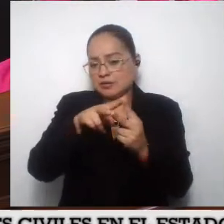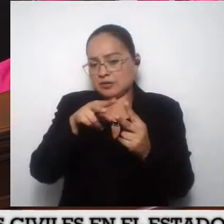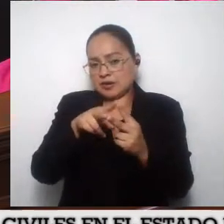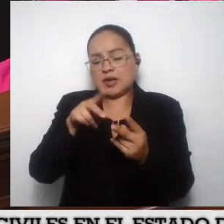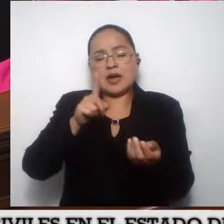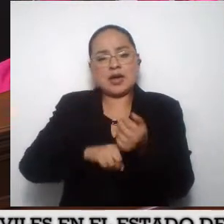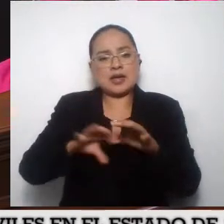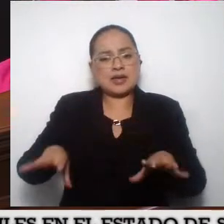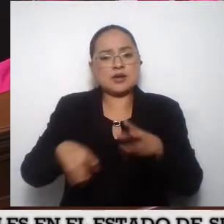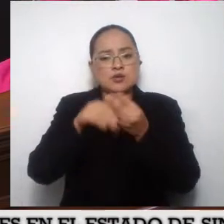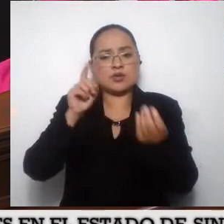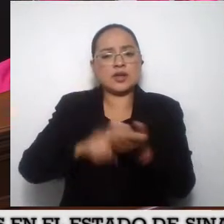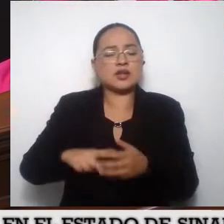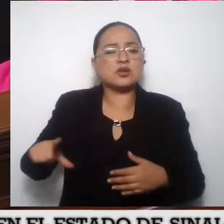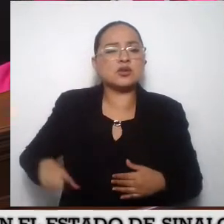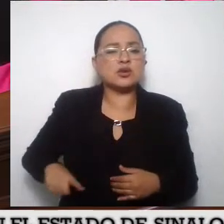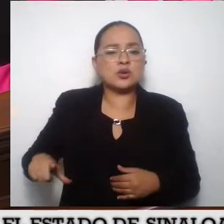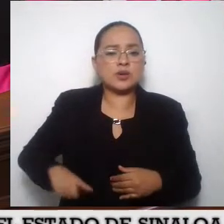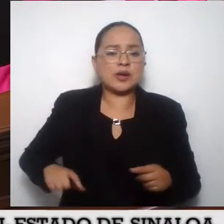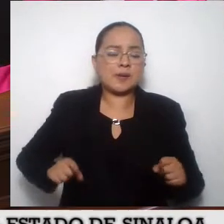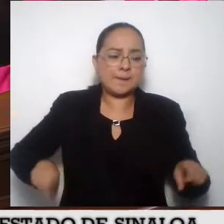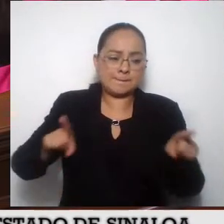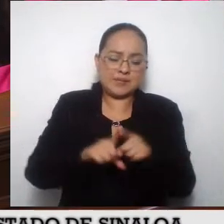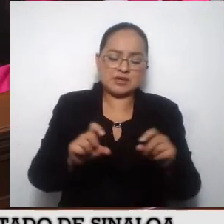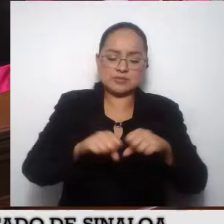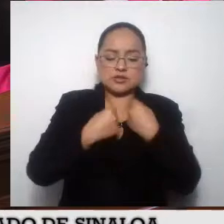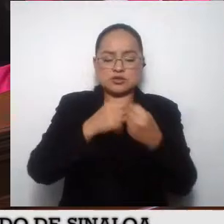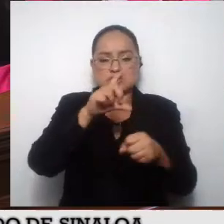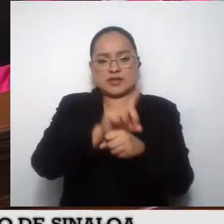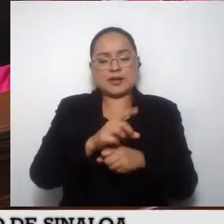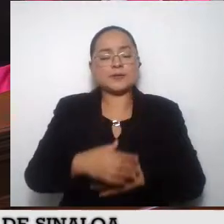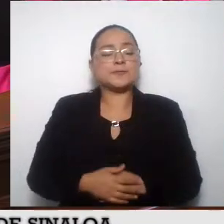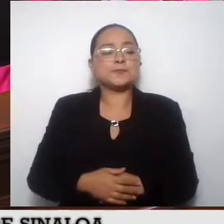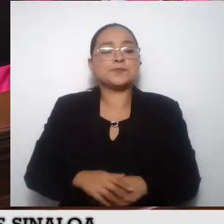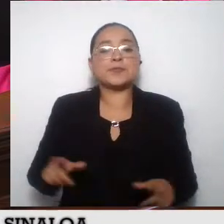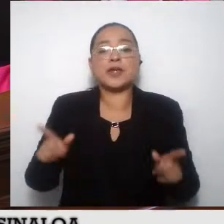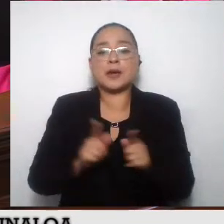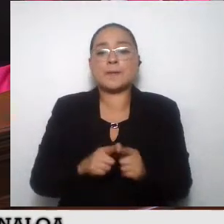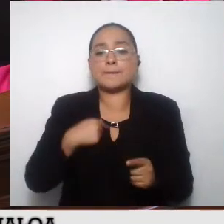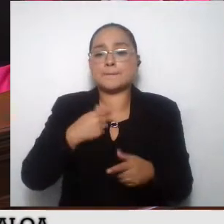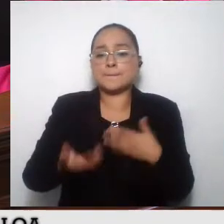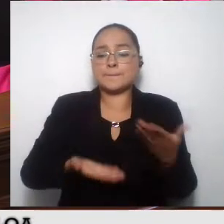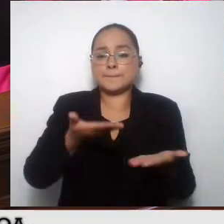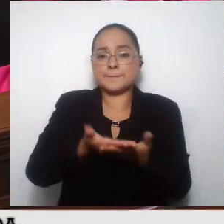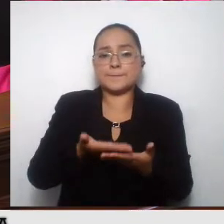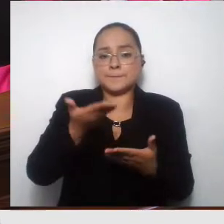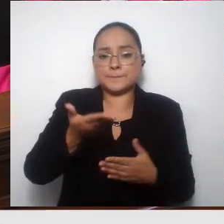de gobierno y en la sociedad. Concluyo con esta propuesta.